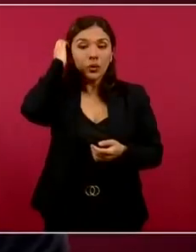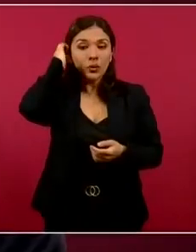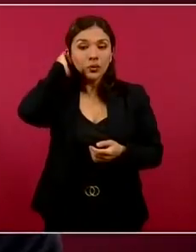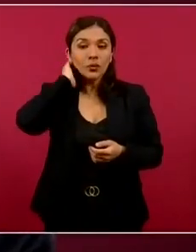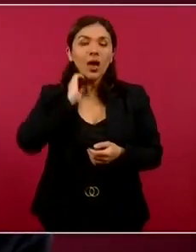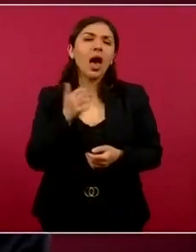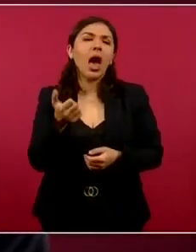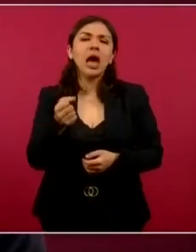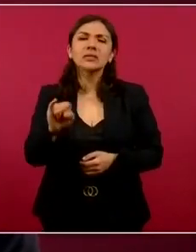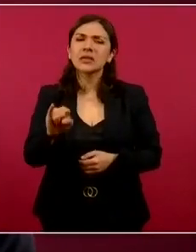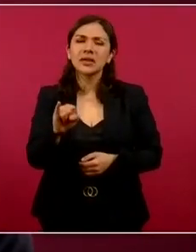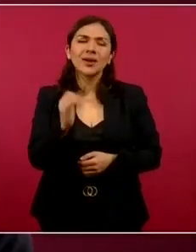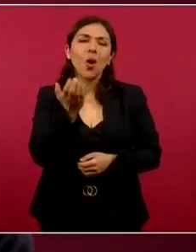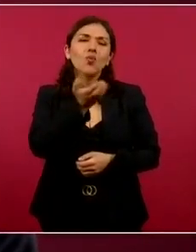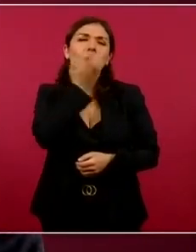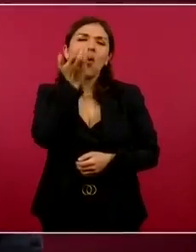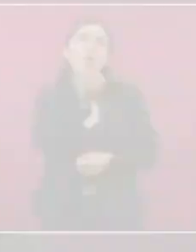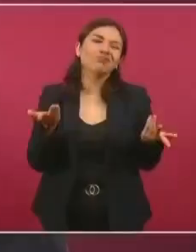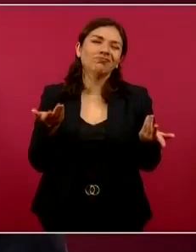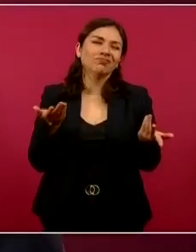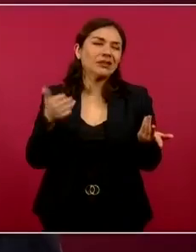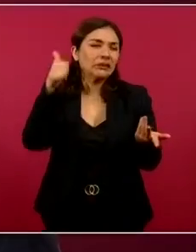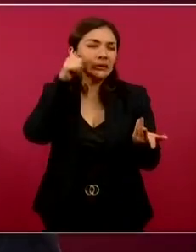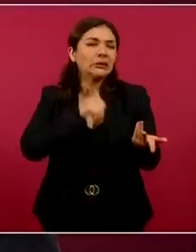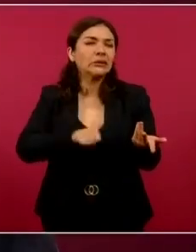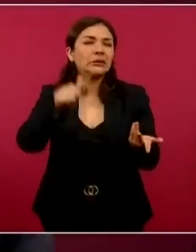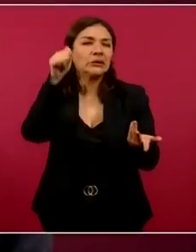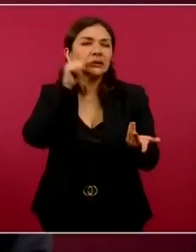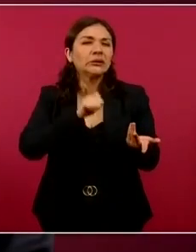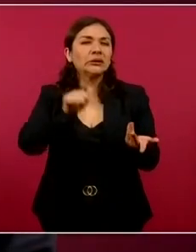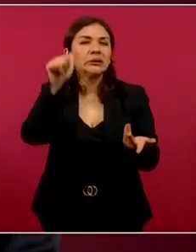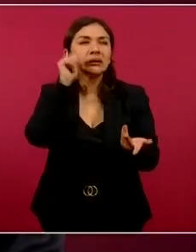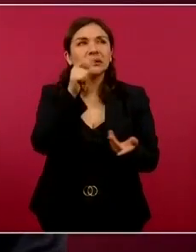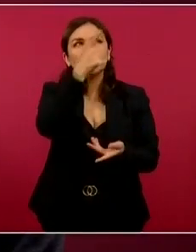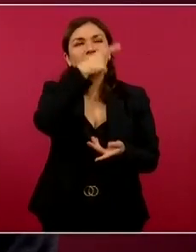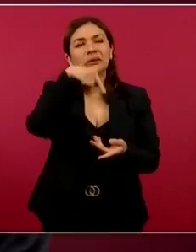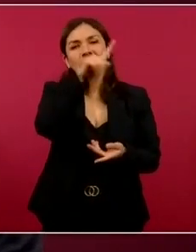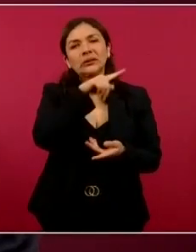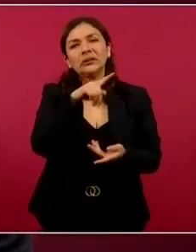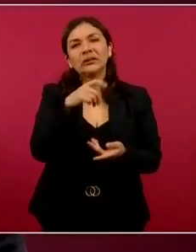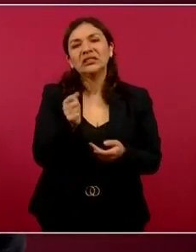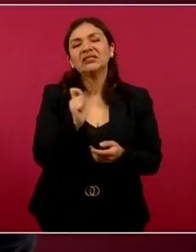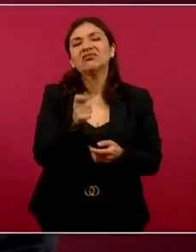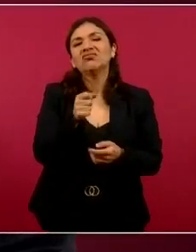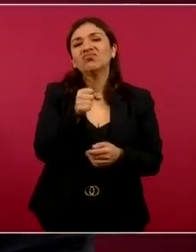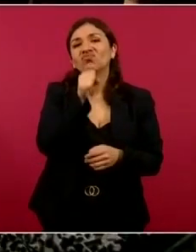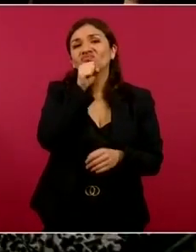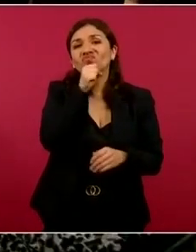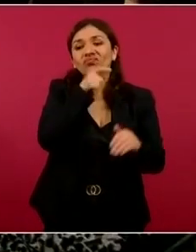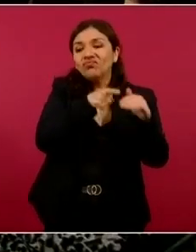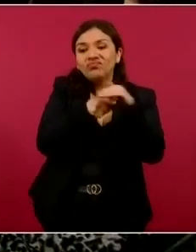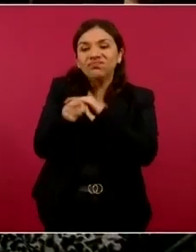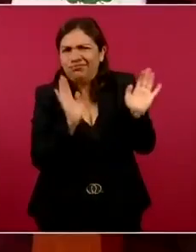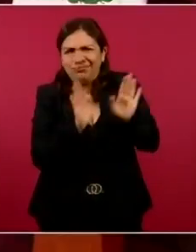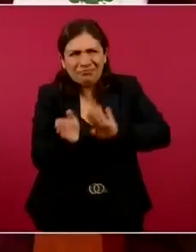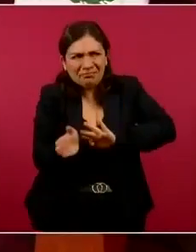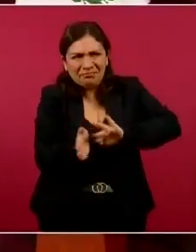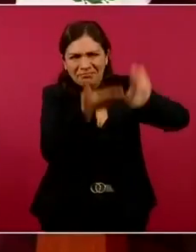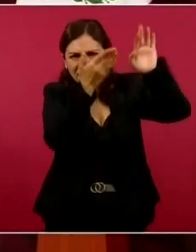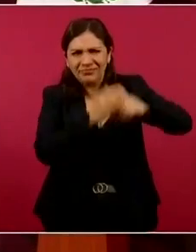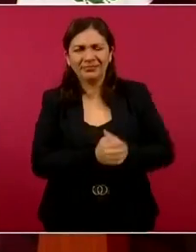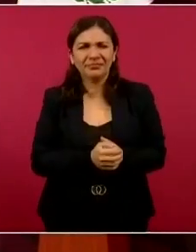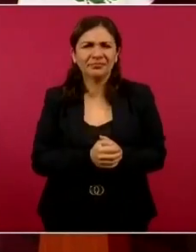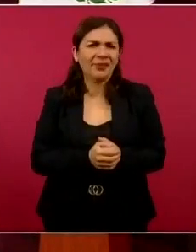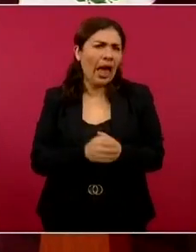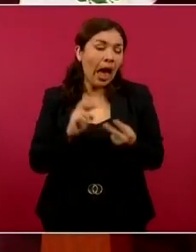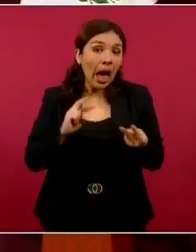mala costumbre, siempre se inmiscuyen en asuntos que no les corresponden. Muy